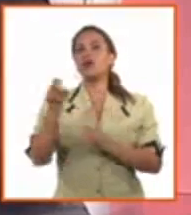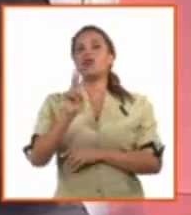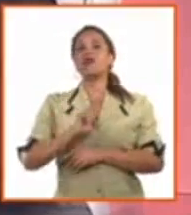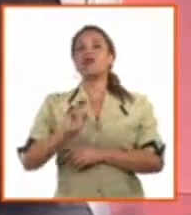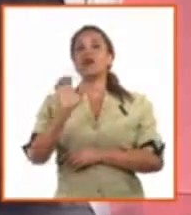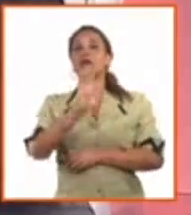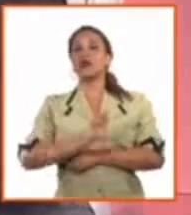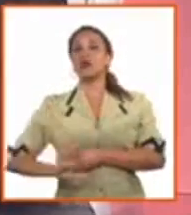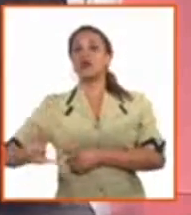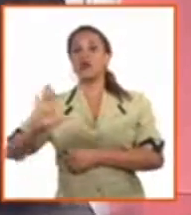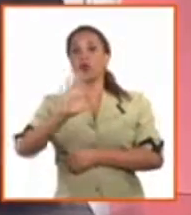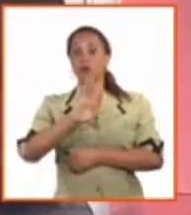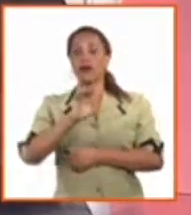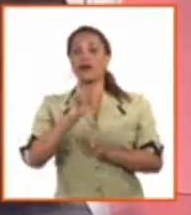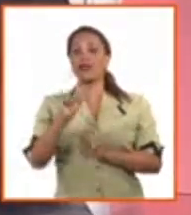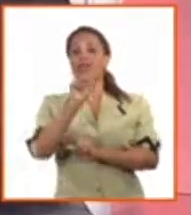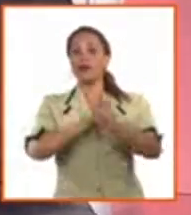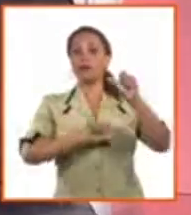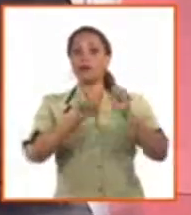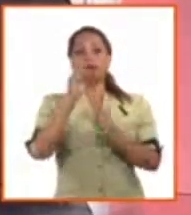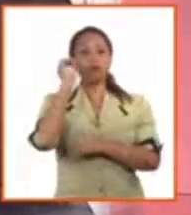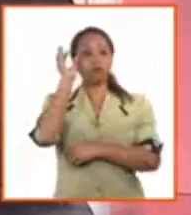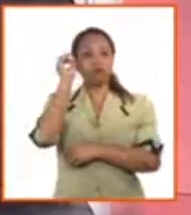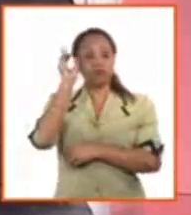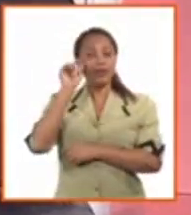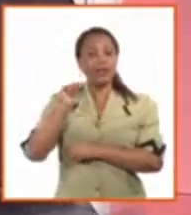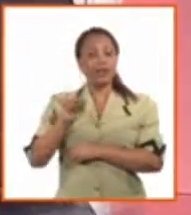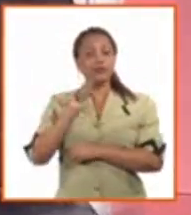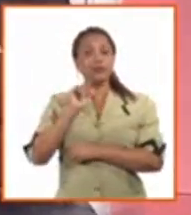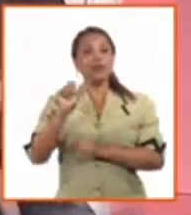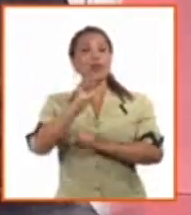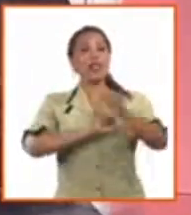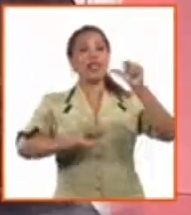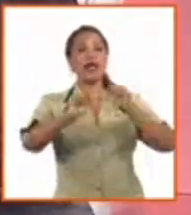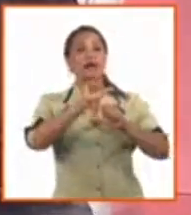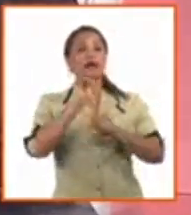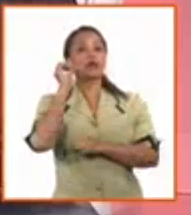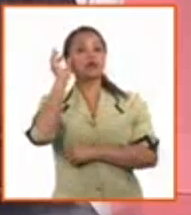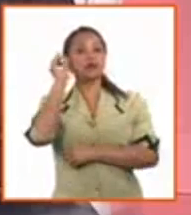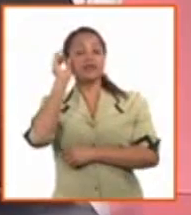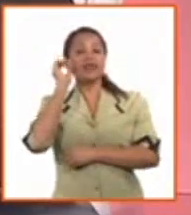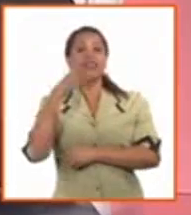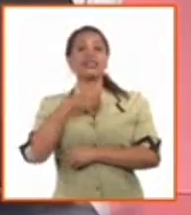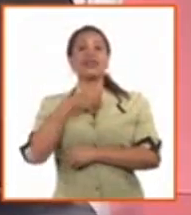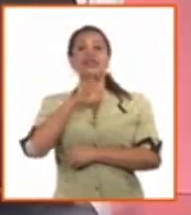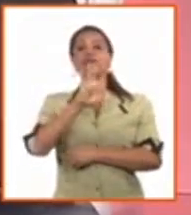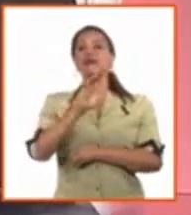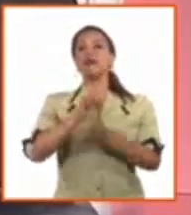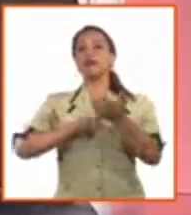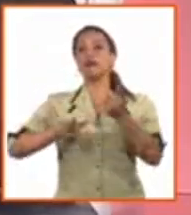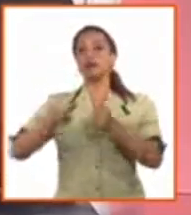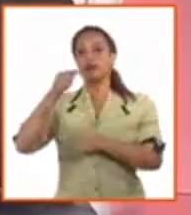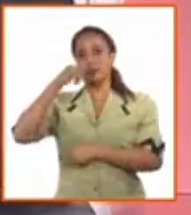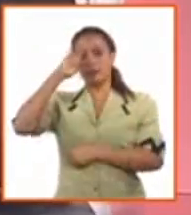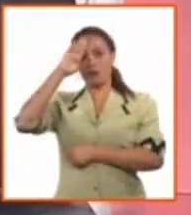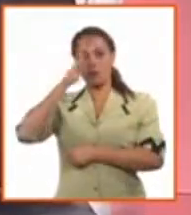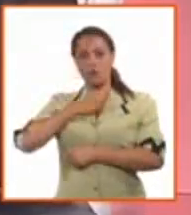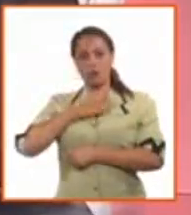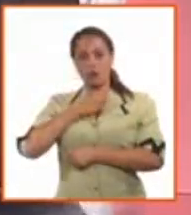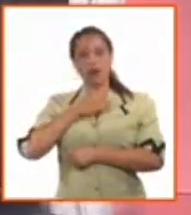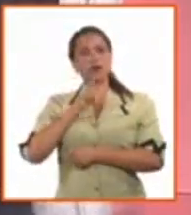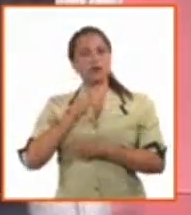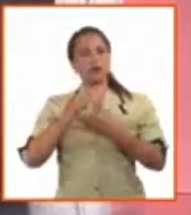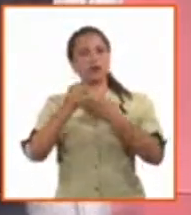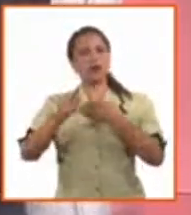unión europea que potencia los laboratorios de innovación y esto el orden innovación este están localizados en cinco provincias del país que ha permitido